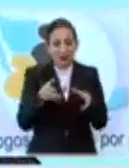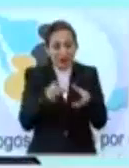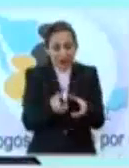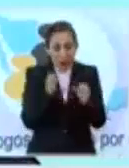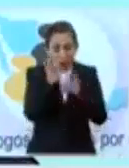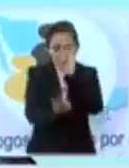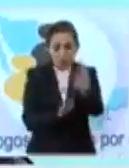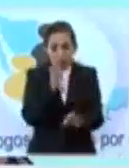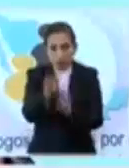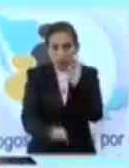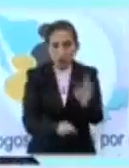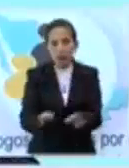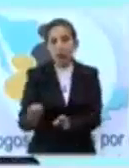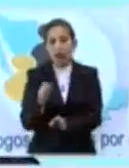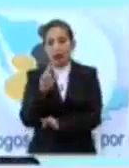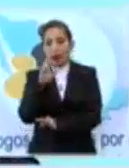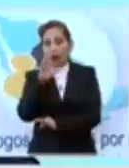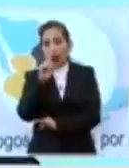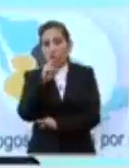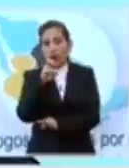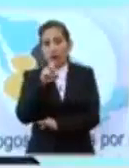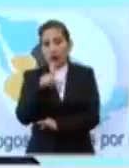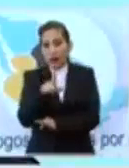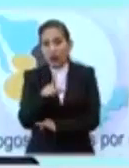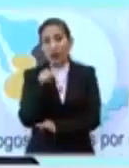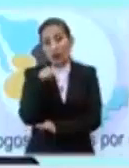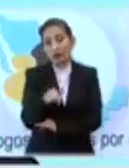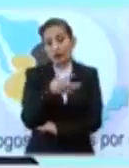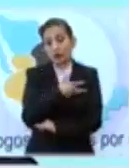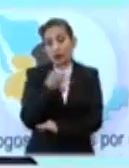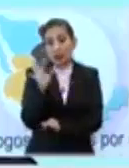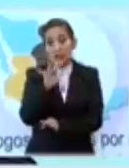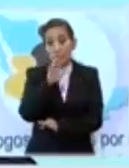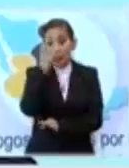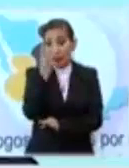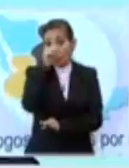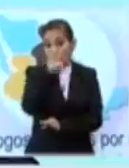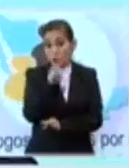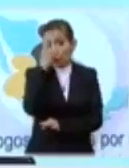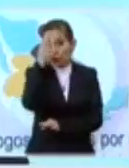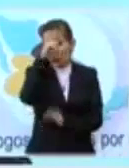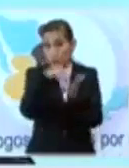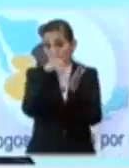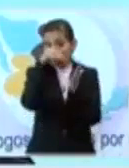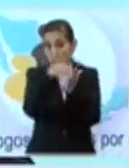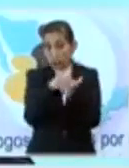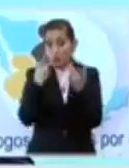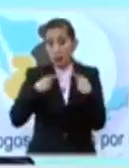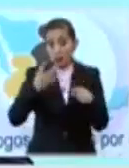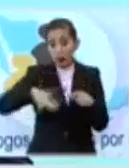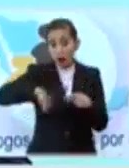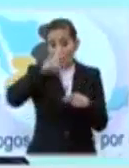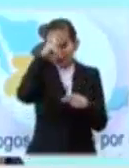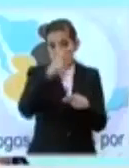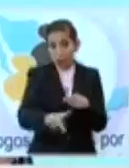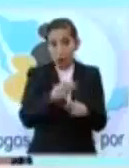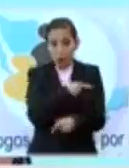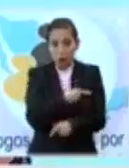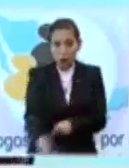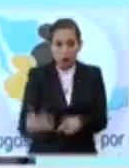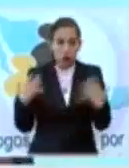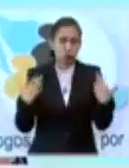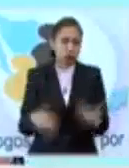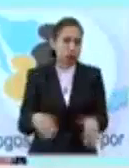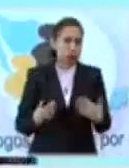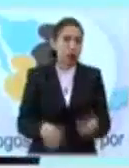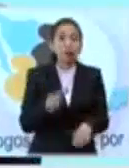pobreza de Coneval, con la cual se obtienen que 53,3 millones de habitantes en México son pobres. Entonces,